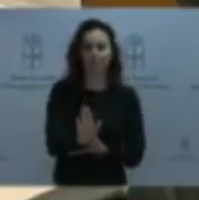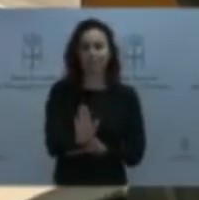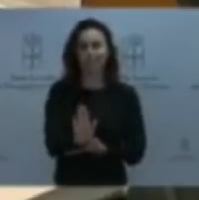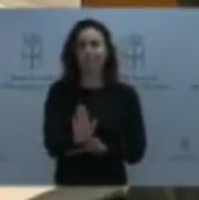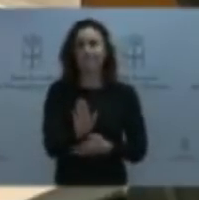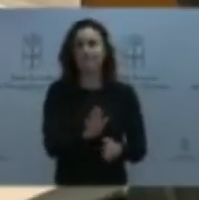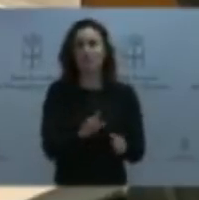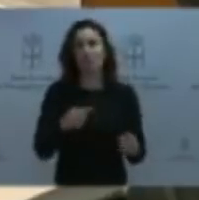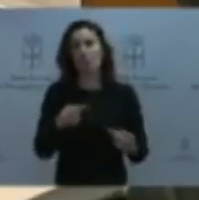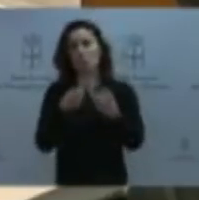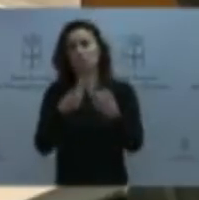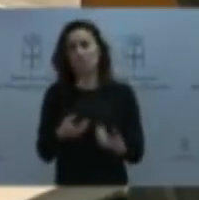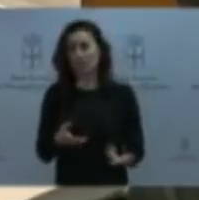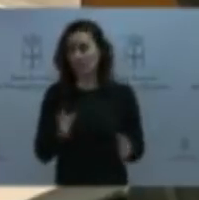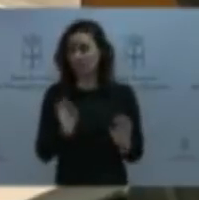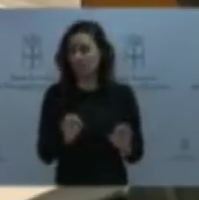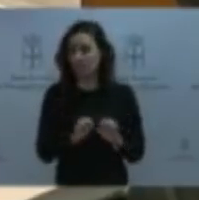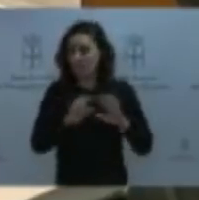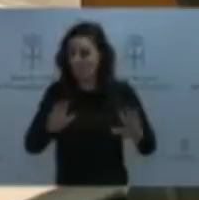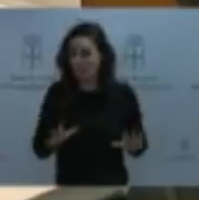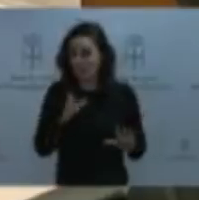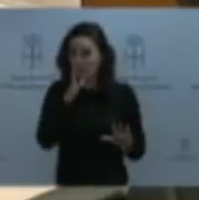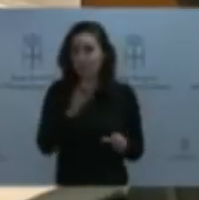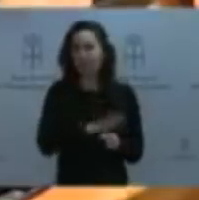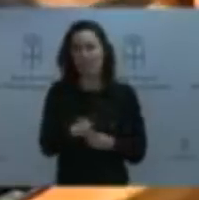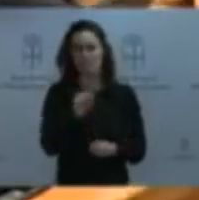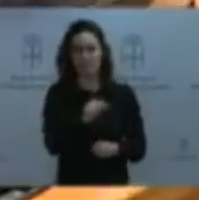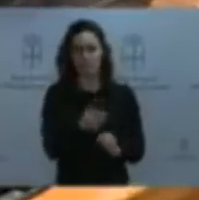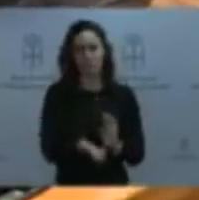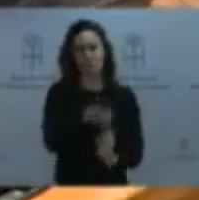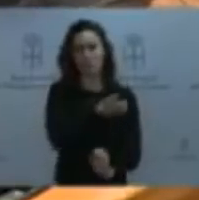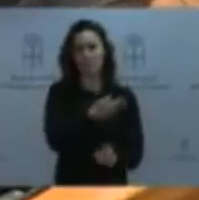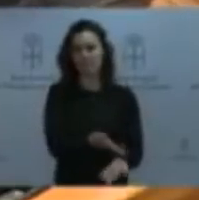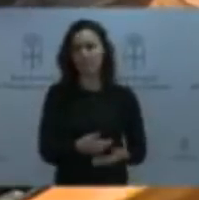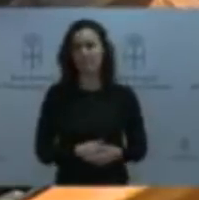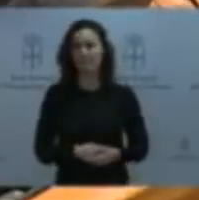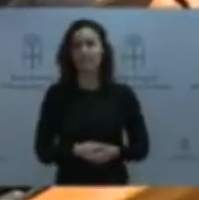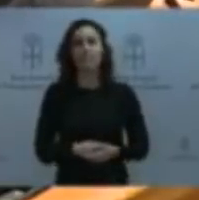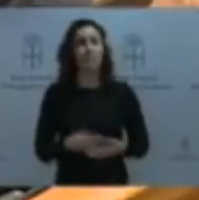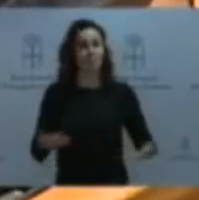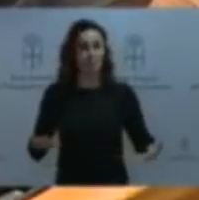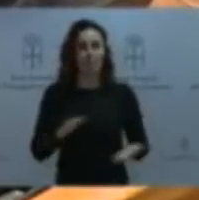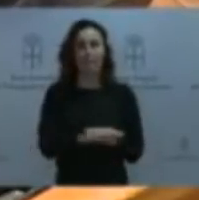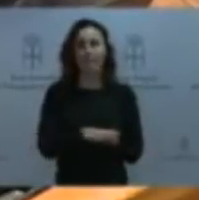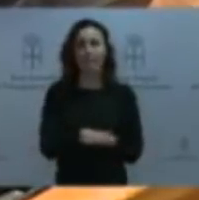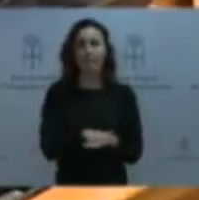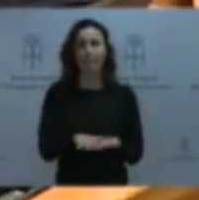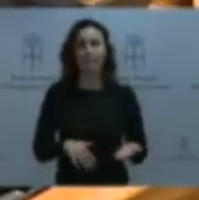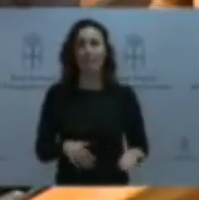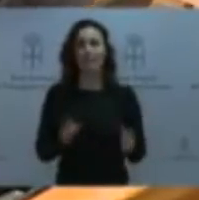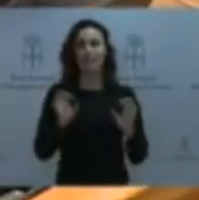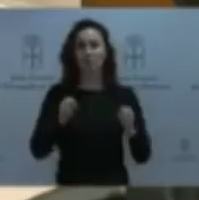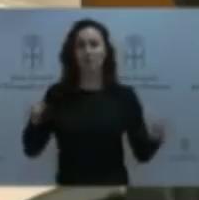materia en ocasiones anteriores, ¿no? Respecto de las actuaciones que en aquel momento,